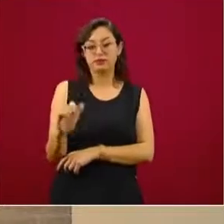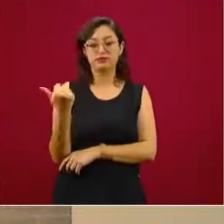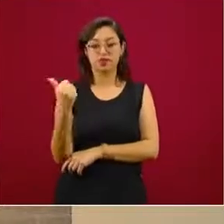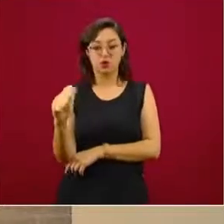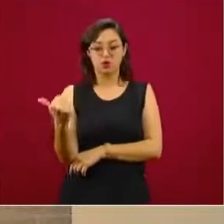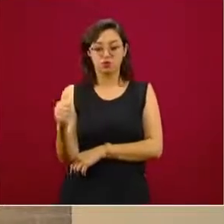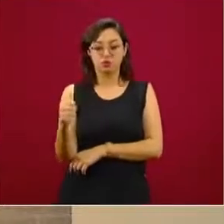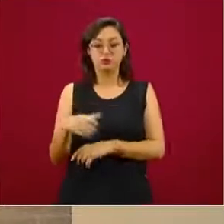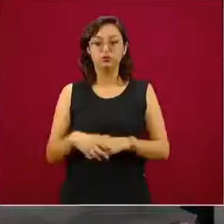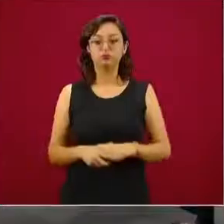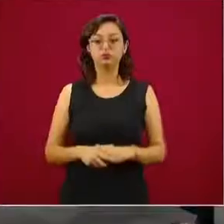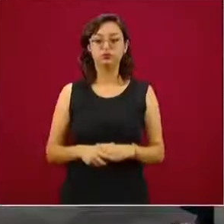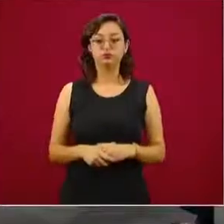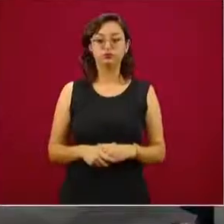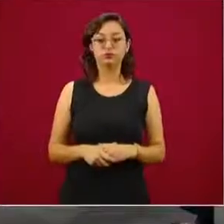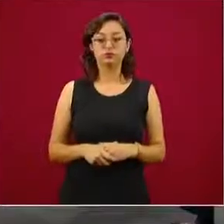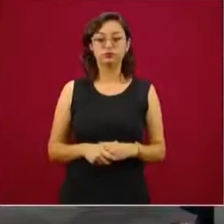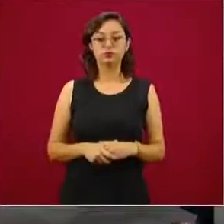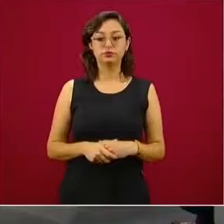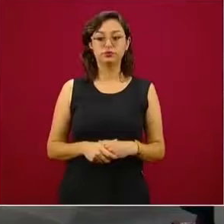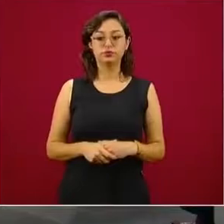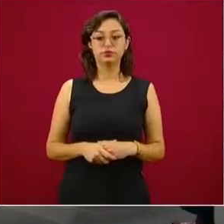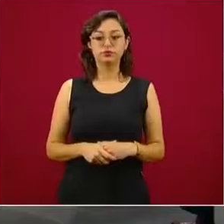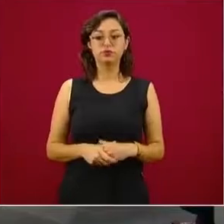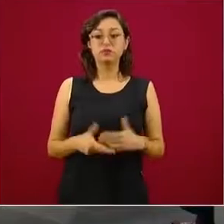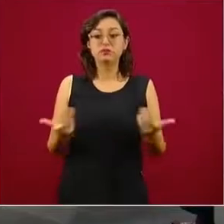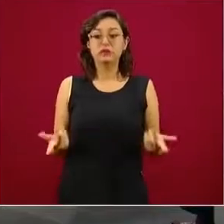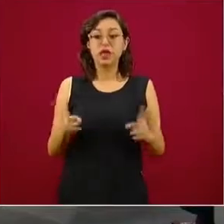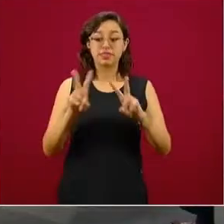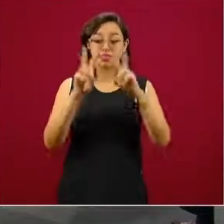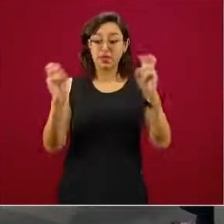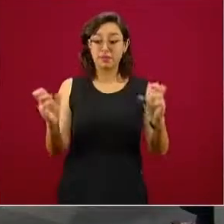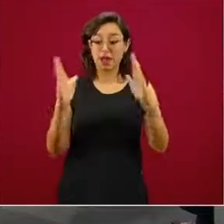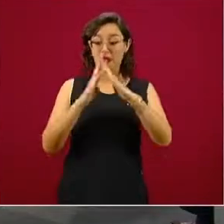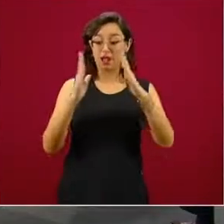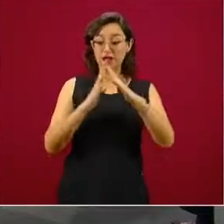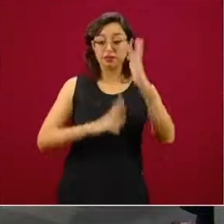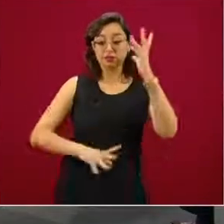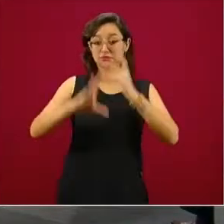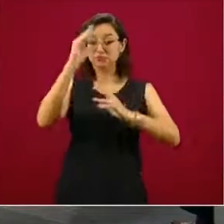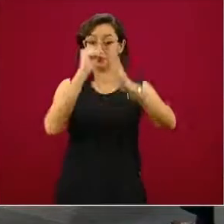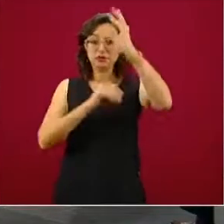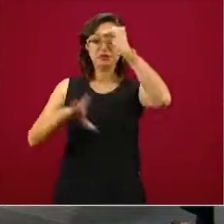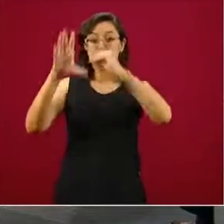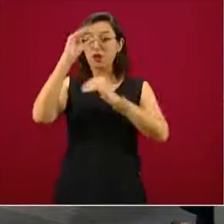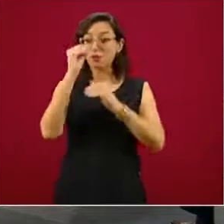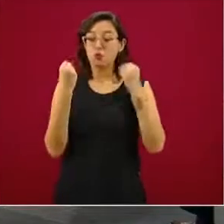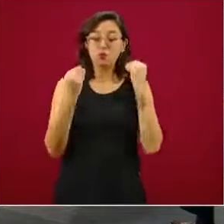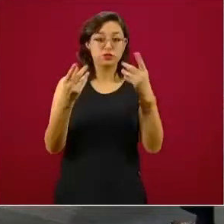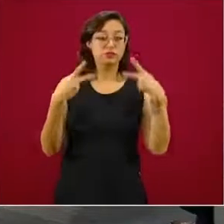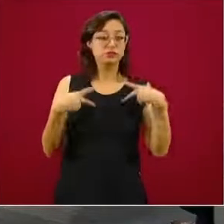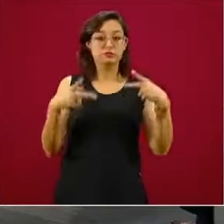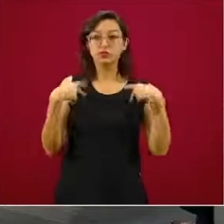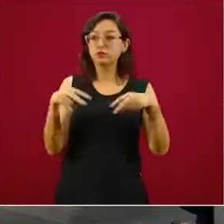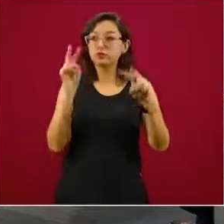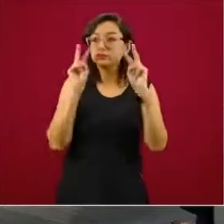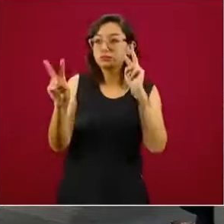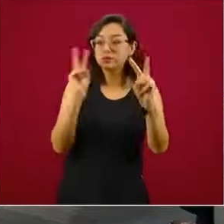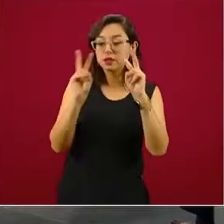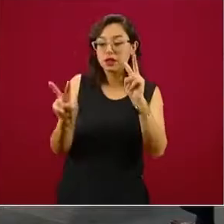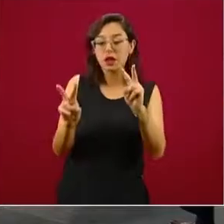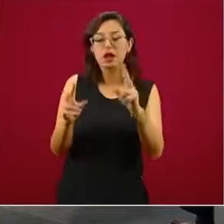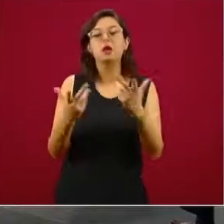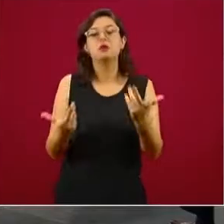básica. Como ha tenido tanta demanda Aprende en Casa, hemos decidido